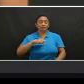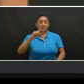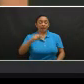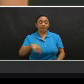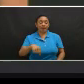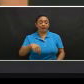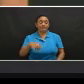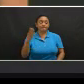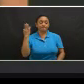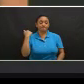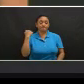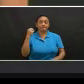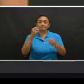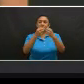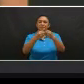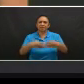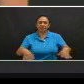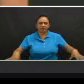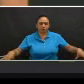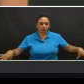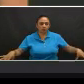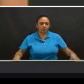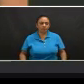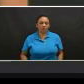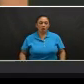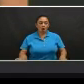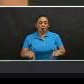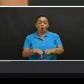yo estaba perdido